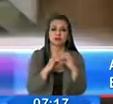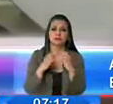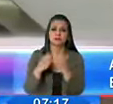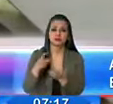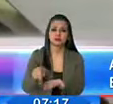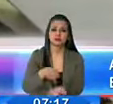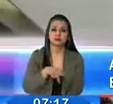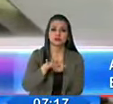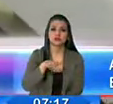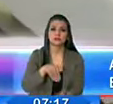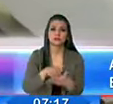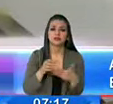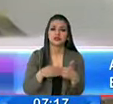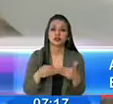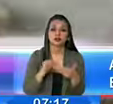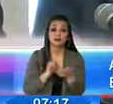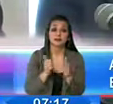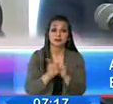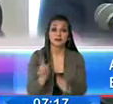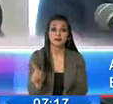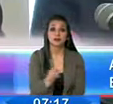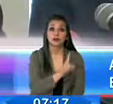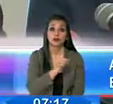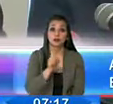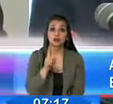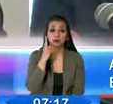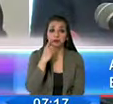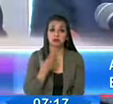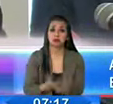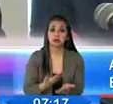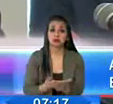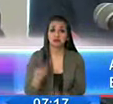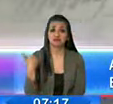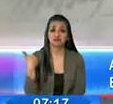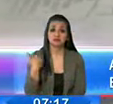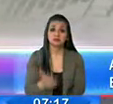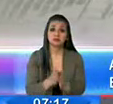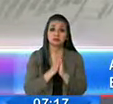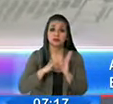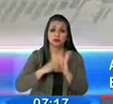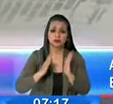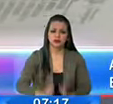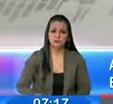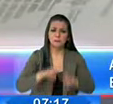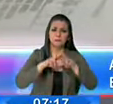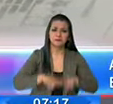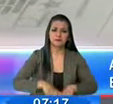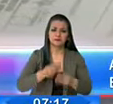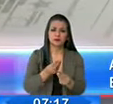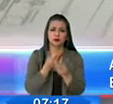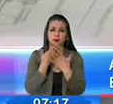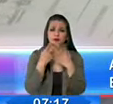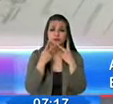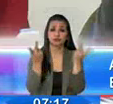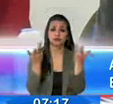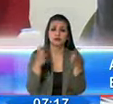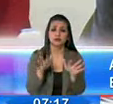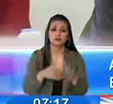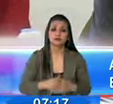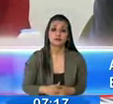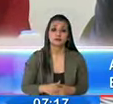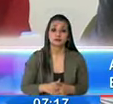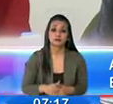más de $5,000 cada uno, y hacen un llamado para que el Contralor verifique la información que se ha hecho pública. Dicen